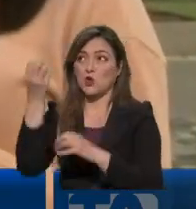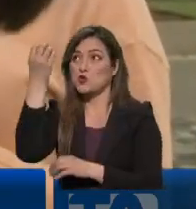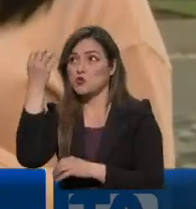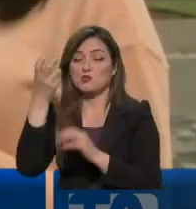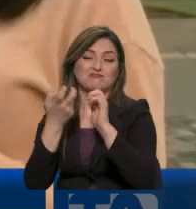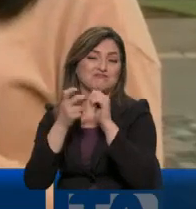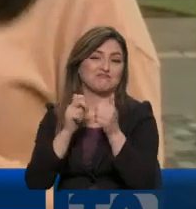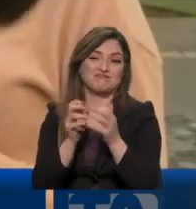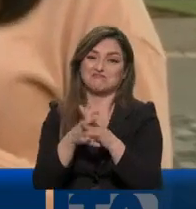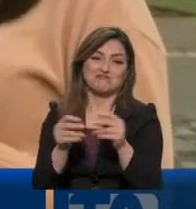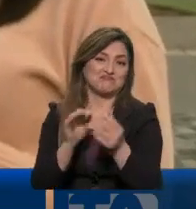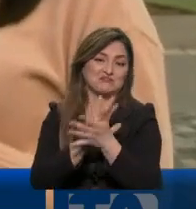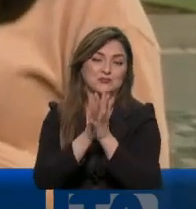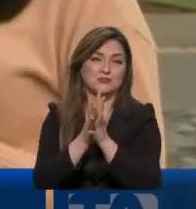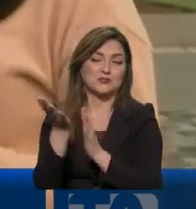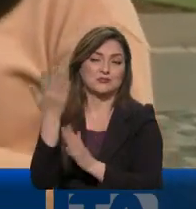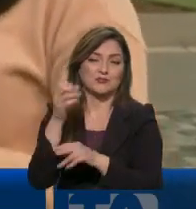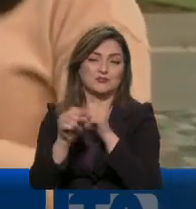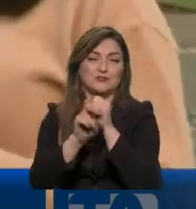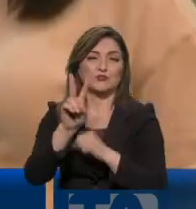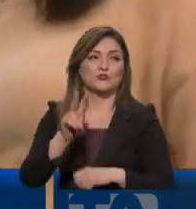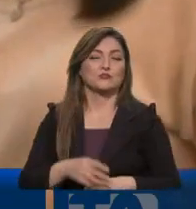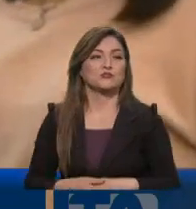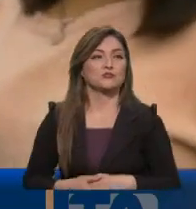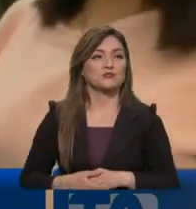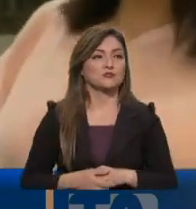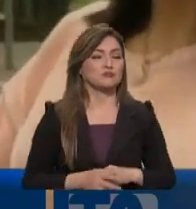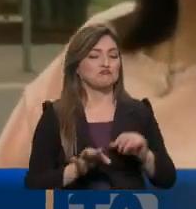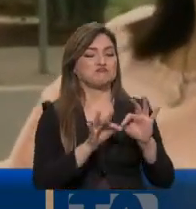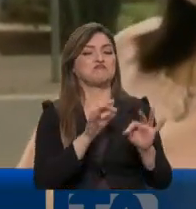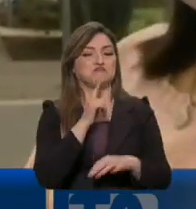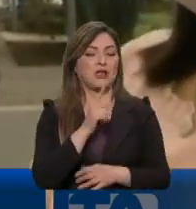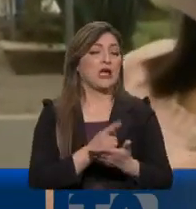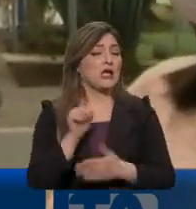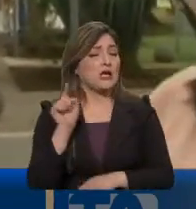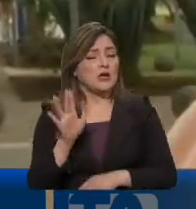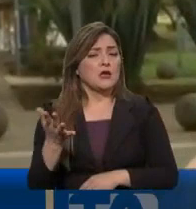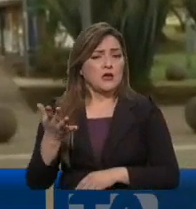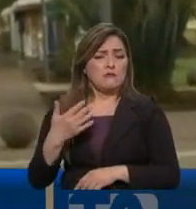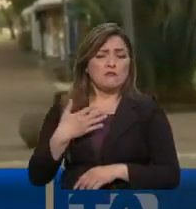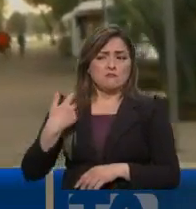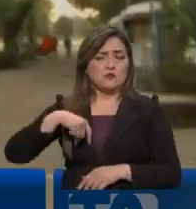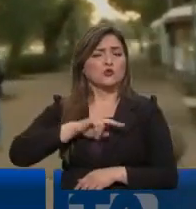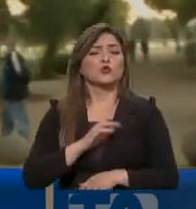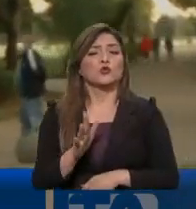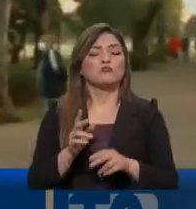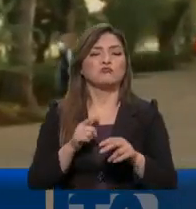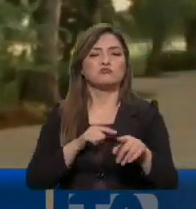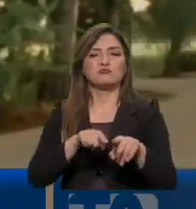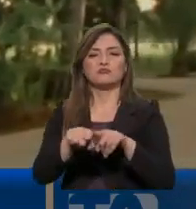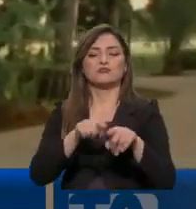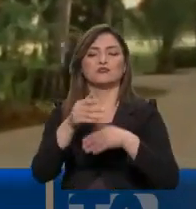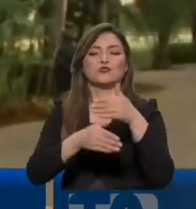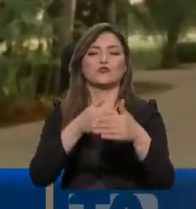luminarias. Es un problema que no se resuelve hace más de 2 años. Perfecto, sí, en buena hora nosotros estamos con una licitación ya